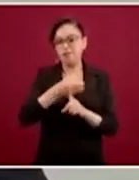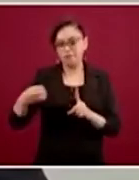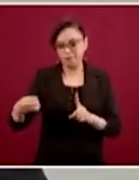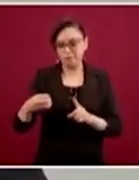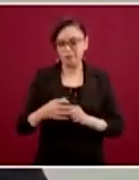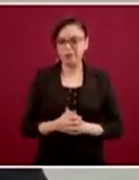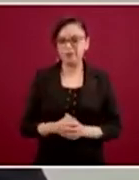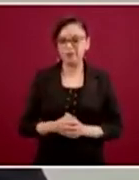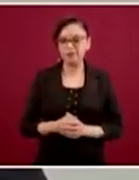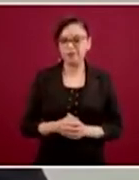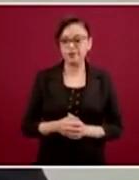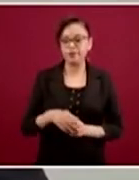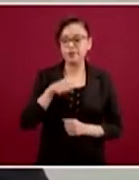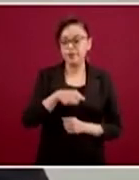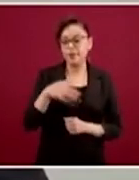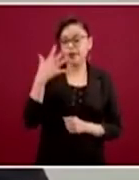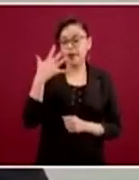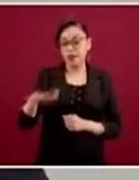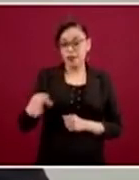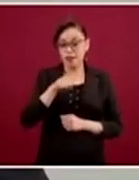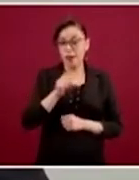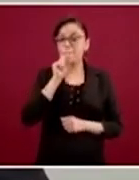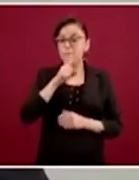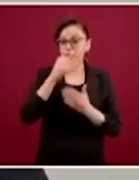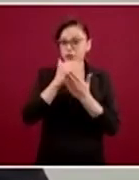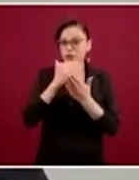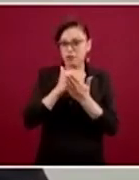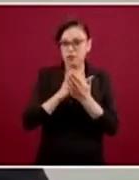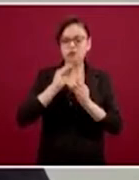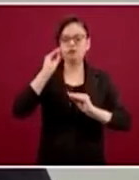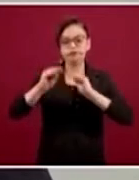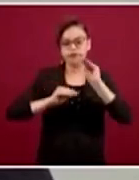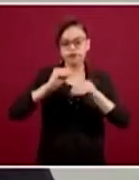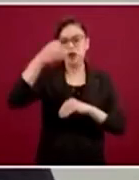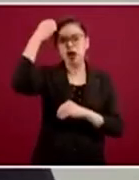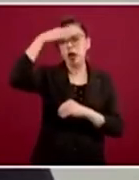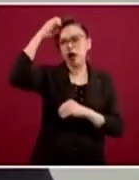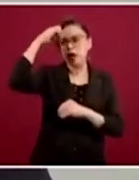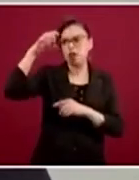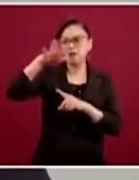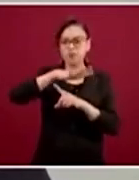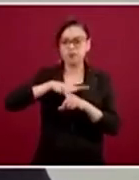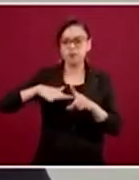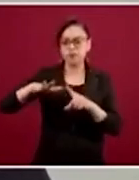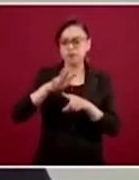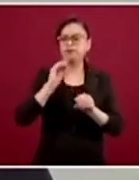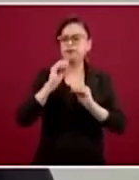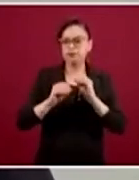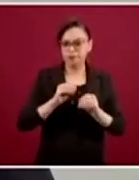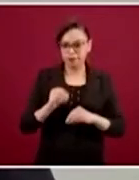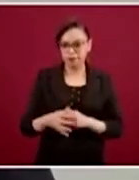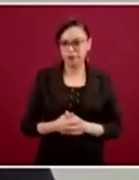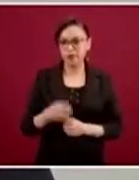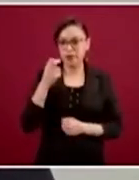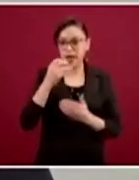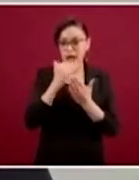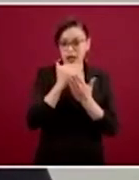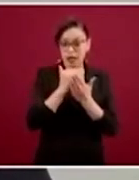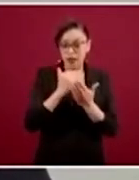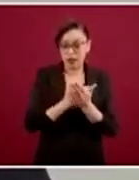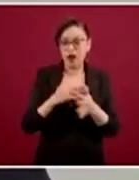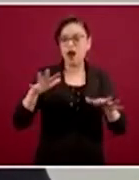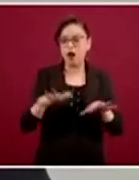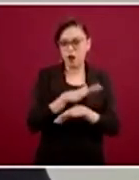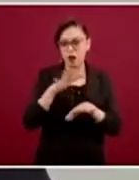de la guía misma que será enriquecida con la experiencia debe ser de la investigación que se haga esta es una guía que va a ir evolucionando